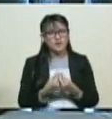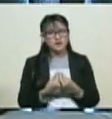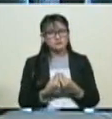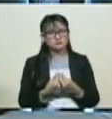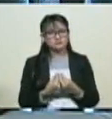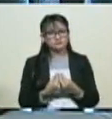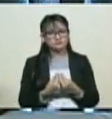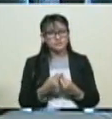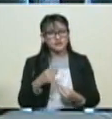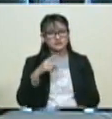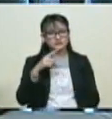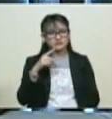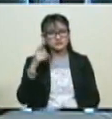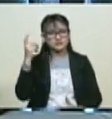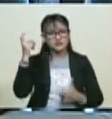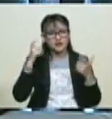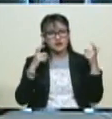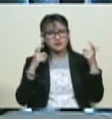chávez